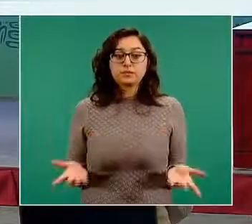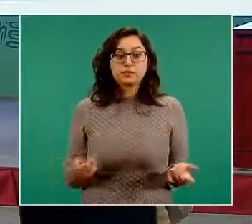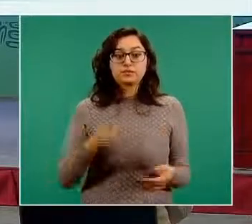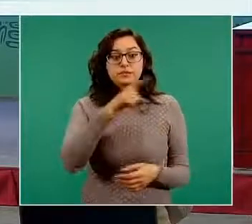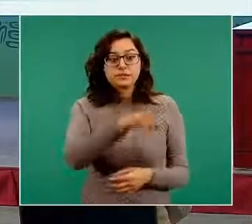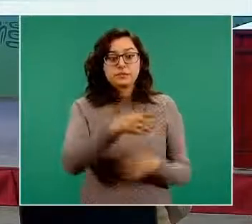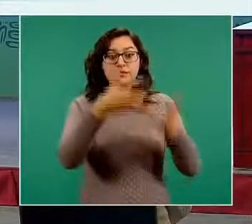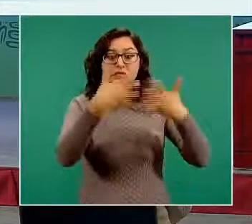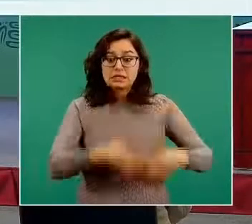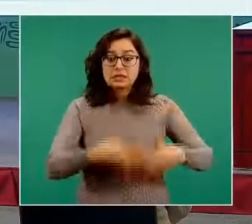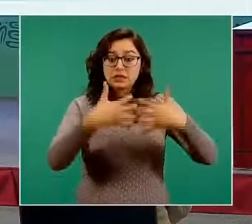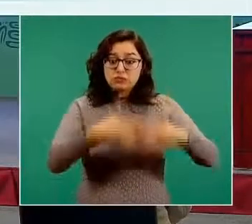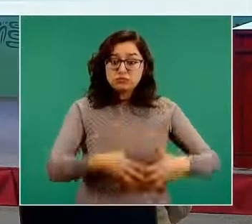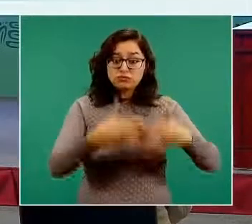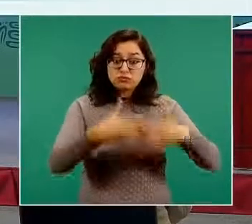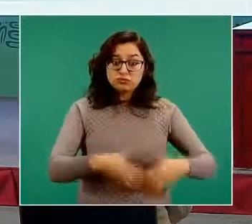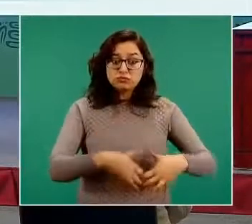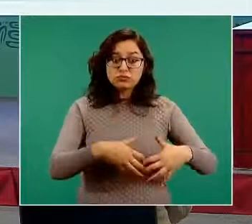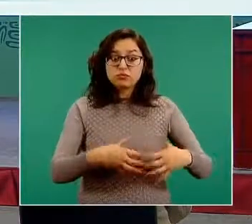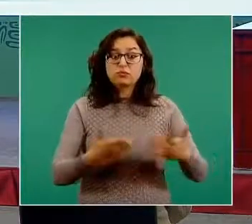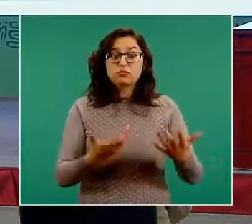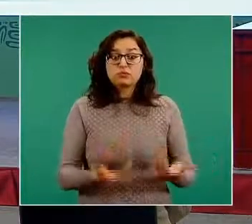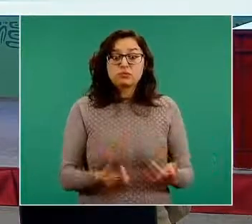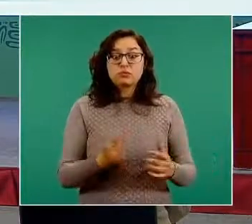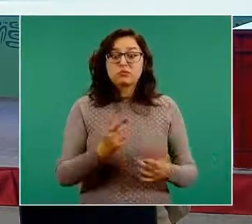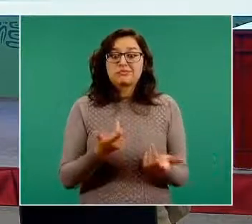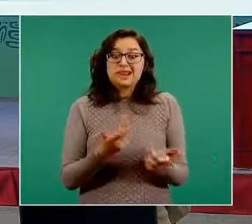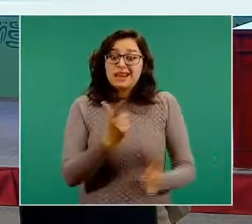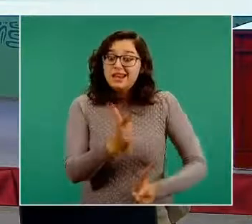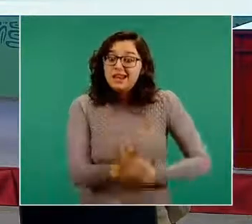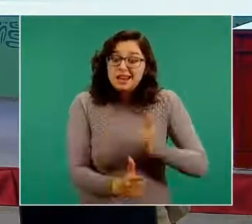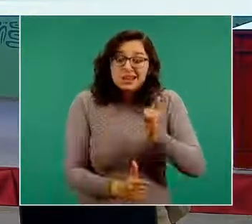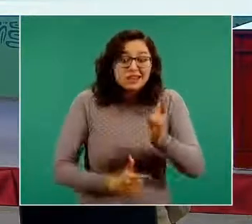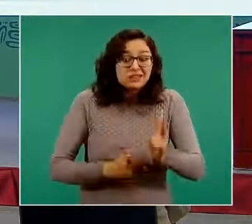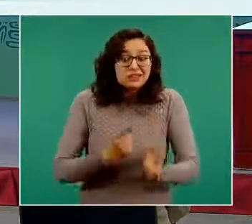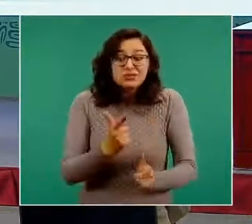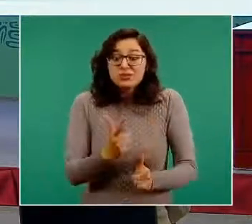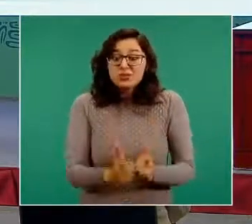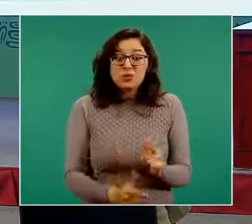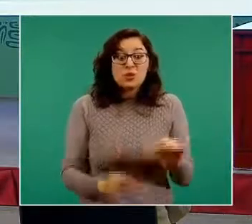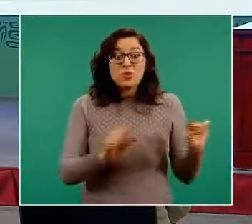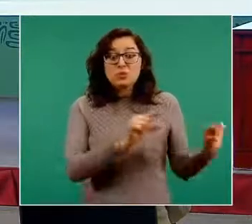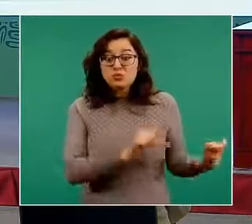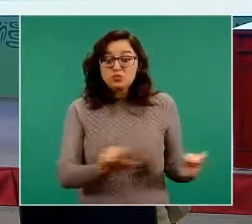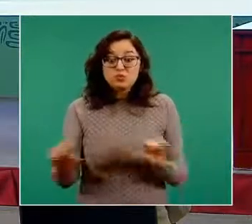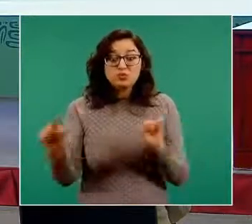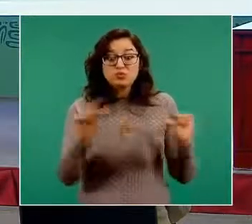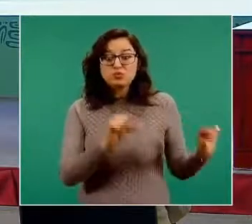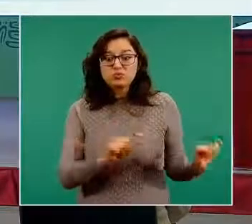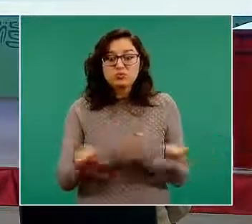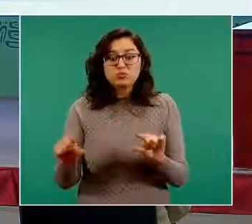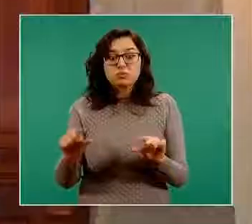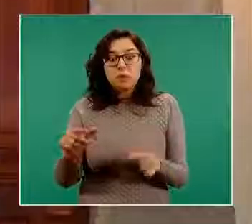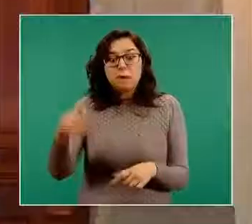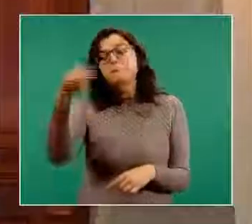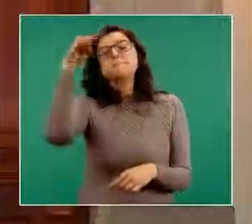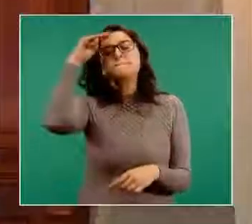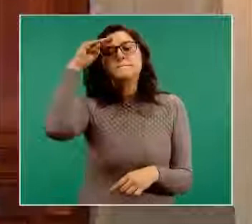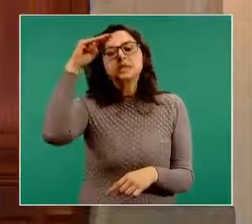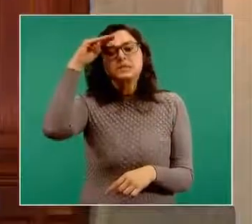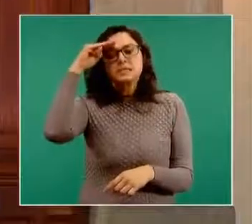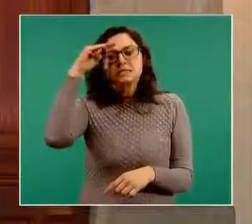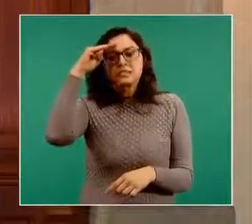producción mundial de vacunas es, desde luego, más lenta de lo que se desearía, se considere el expandir la